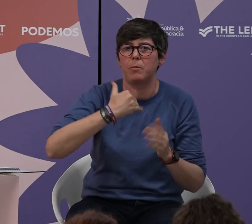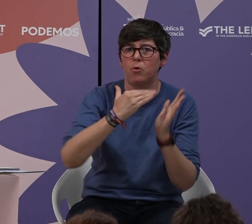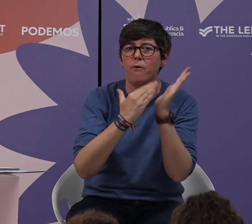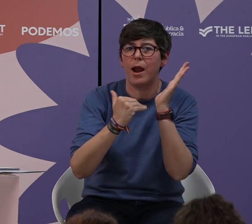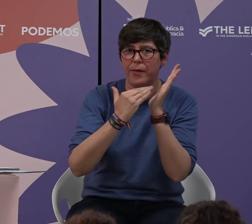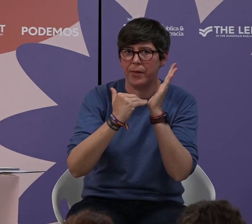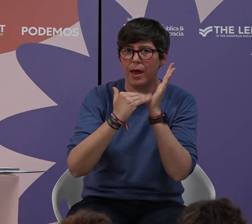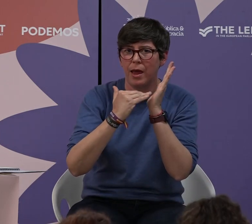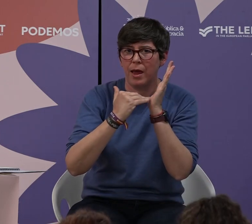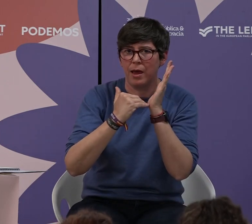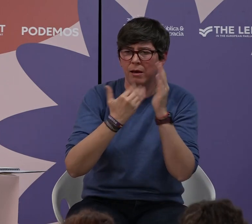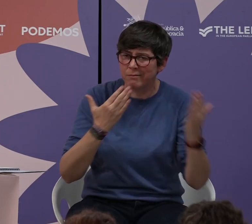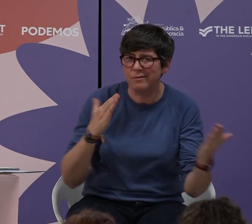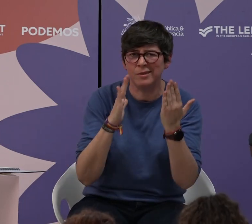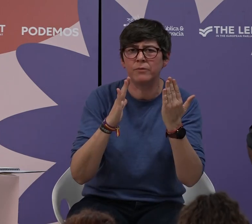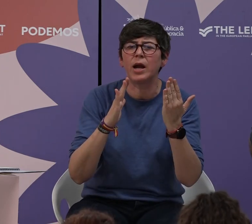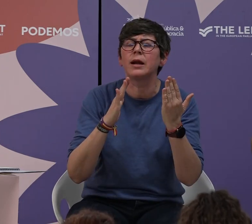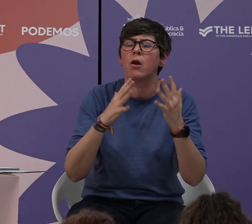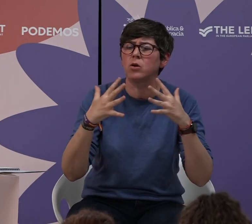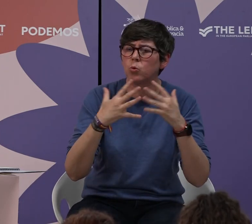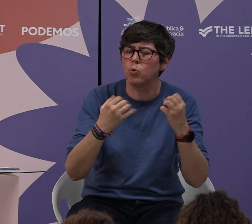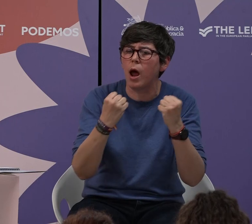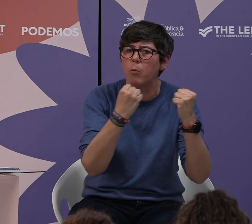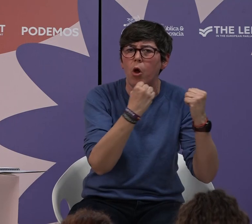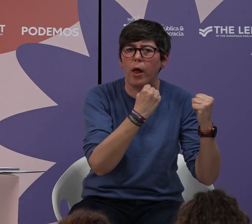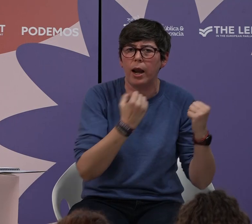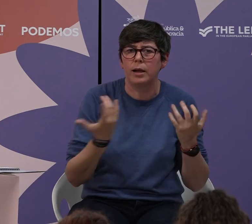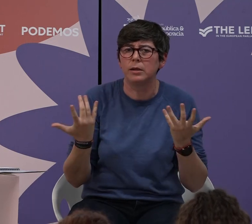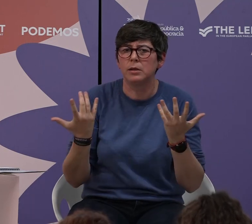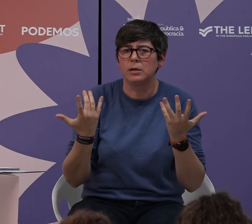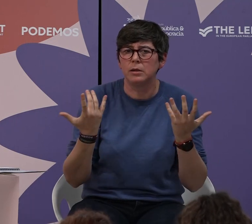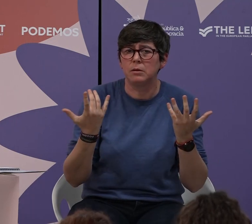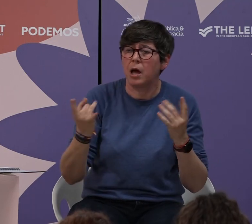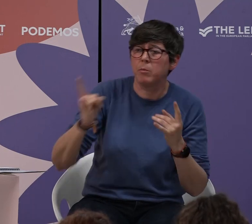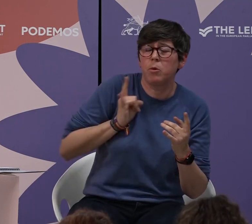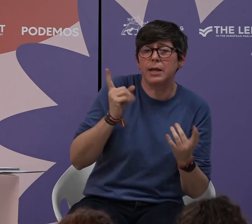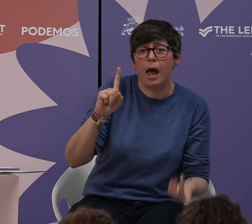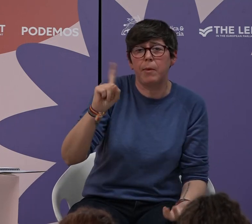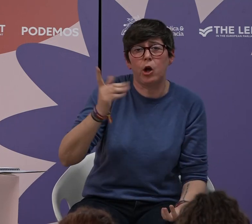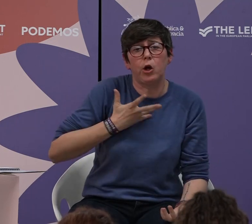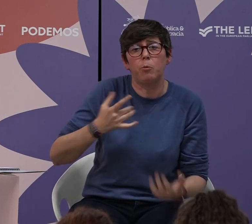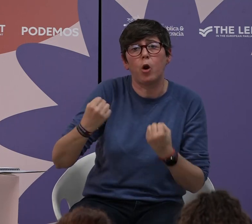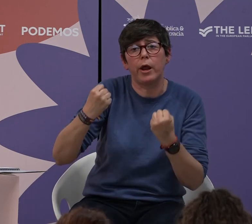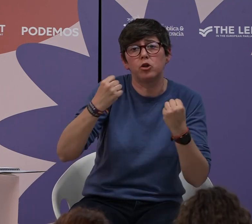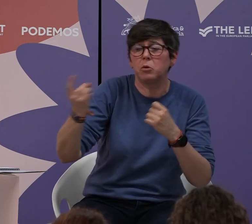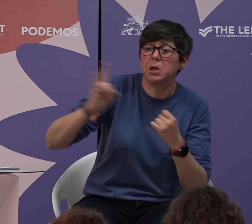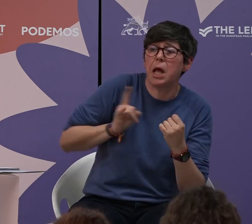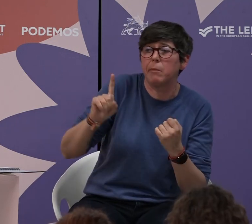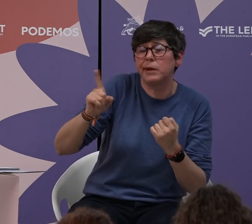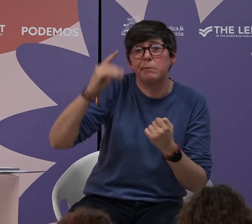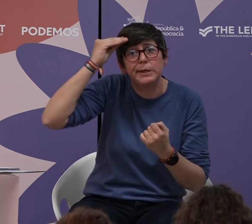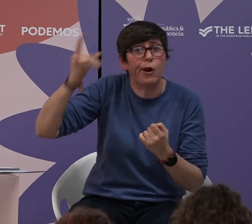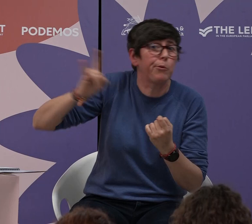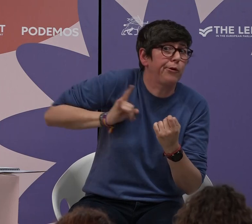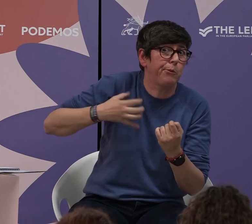correlación de fuerzas distinta y queremos entrar ayuntamiento de valencia y nos vamos a enfrentar con toda la estructuras con todos los poderosos a mí no me pueden